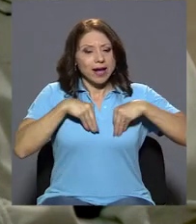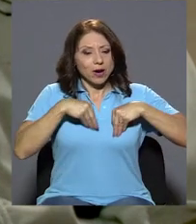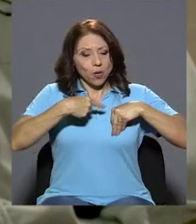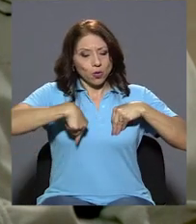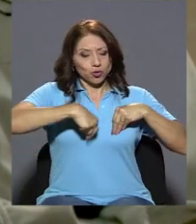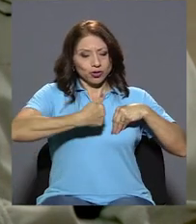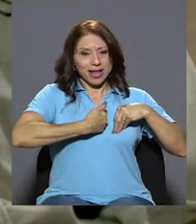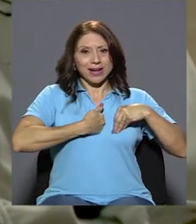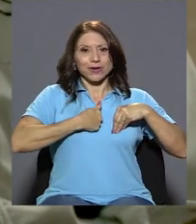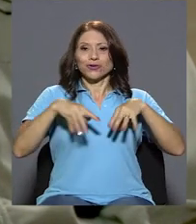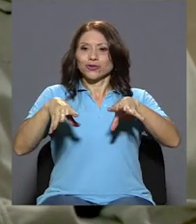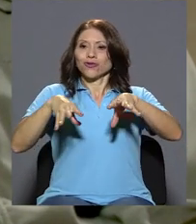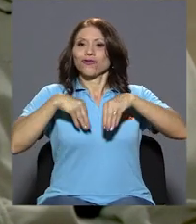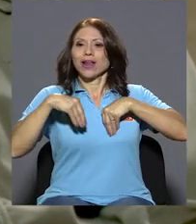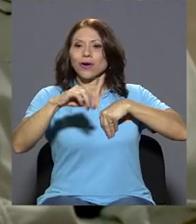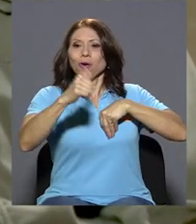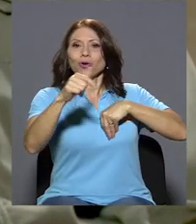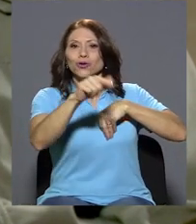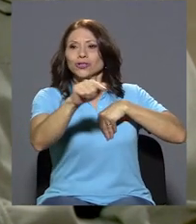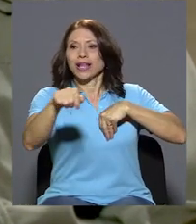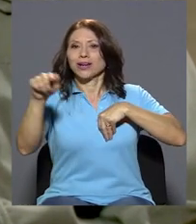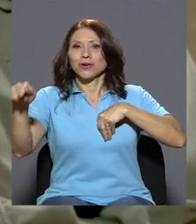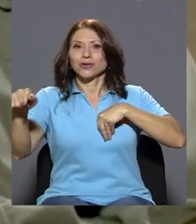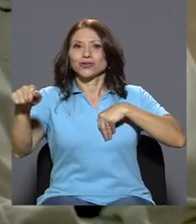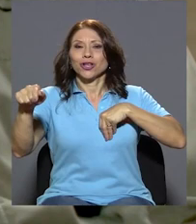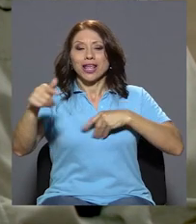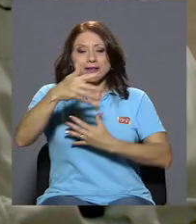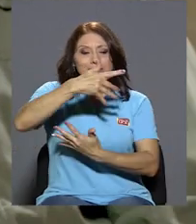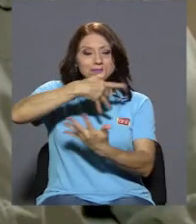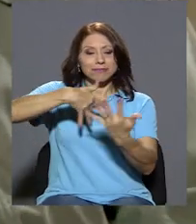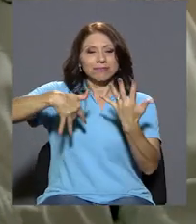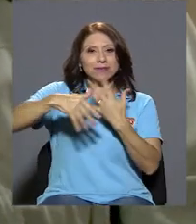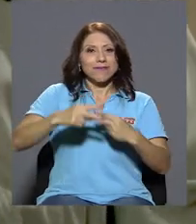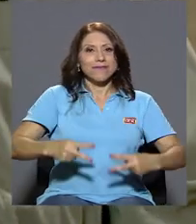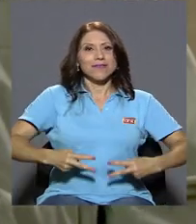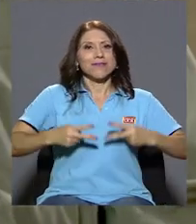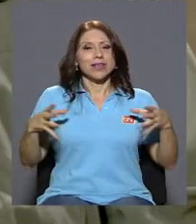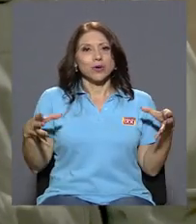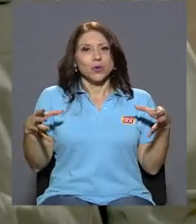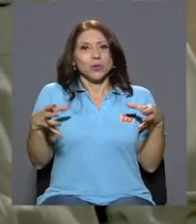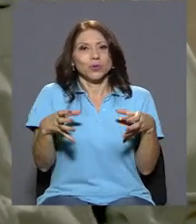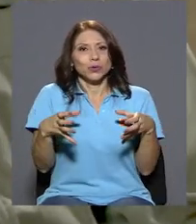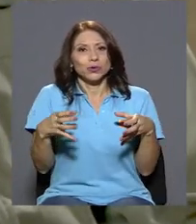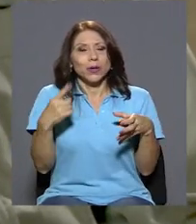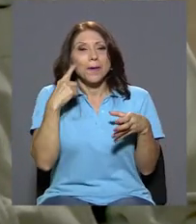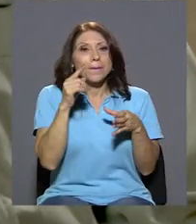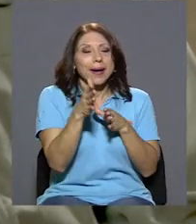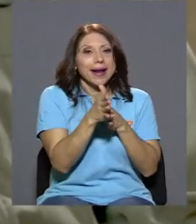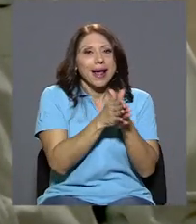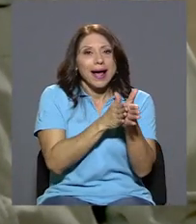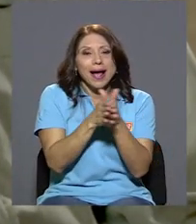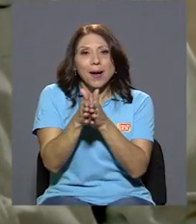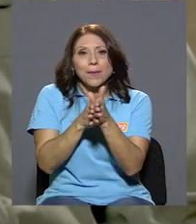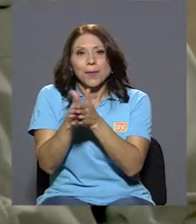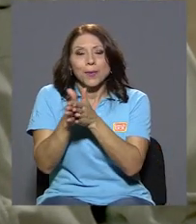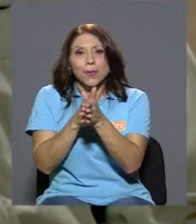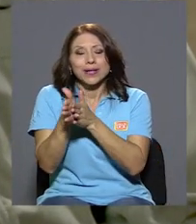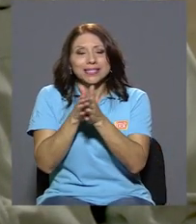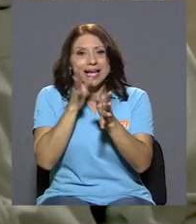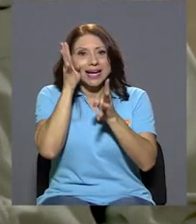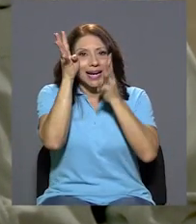reconocernos y vivir juntos para aprovechar de la manera más creativa posible